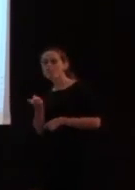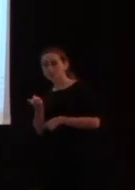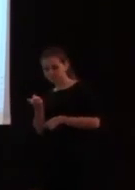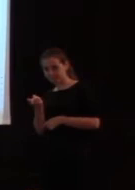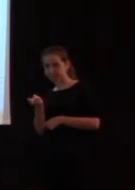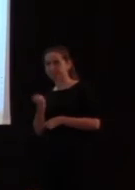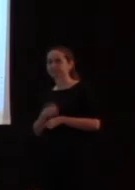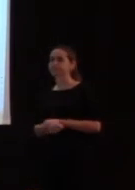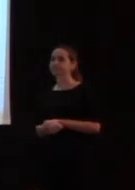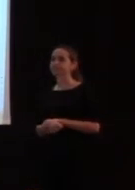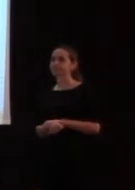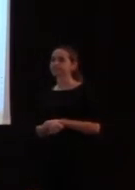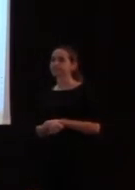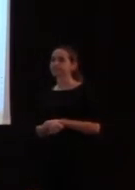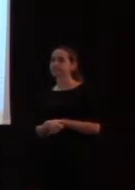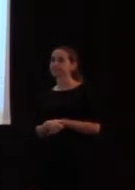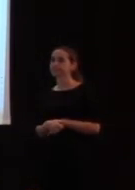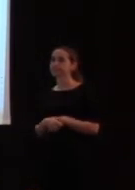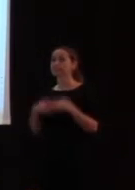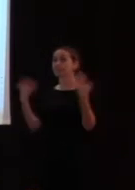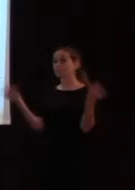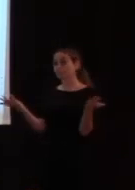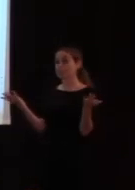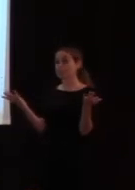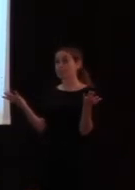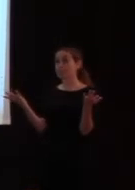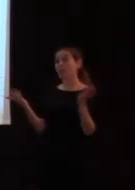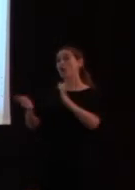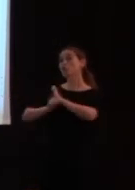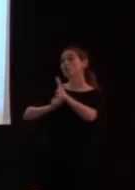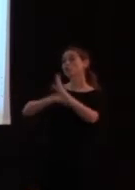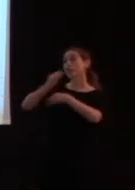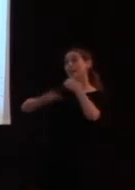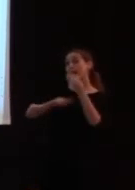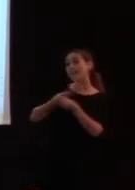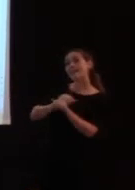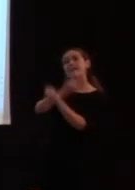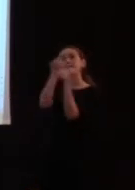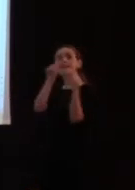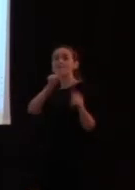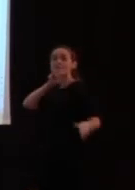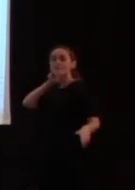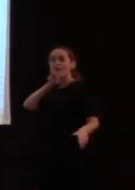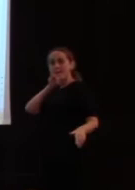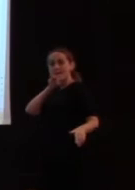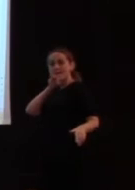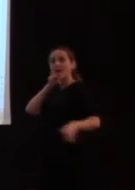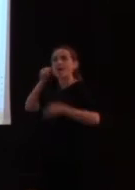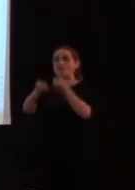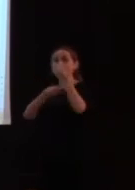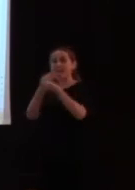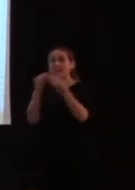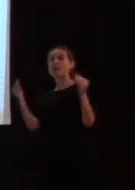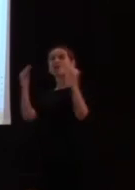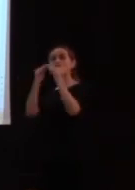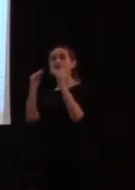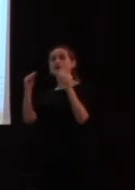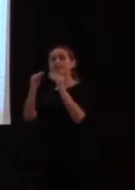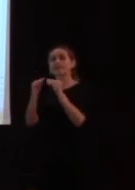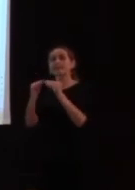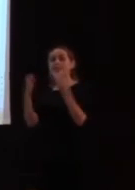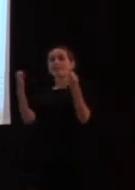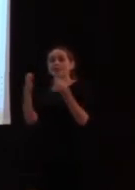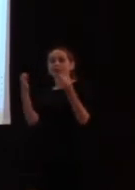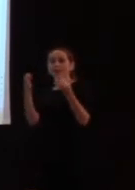De lo que hacen y la manera como hablan estos docentes, coincidirá con el sentido común